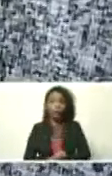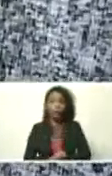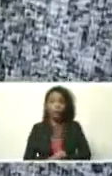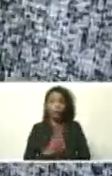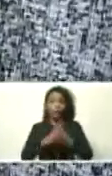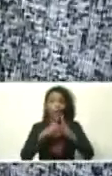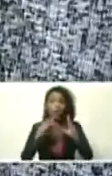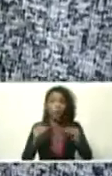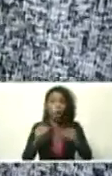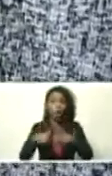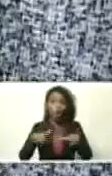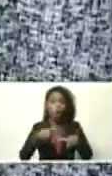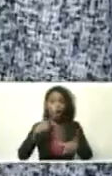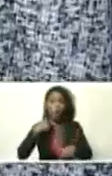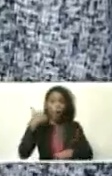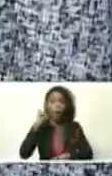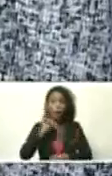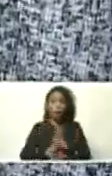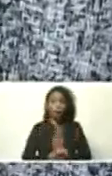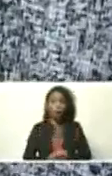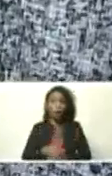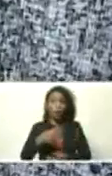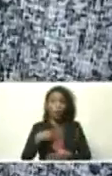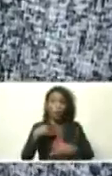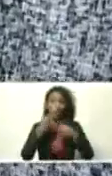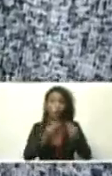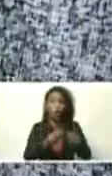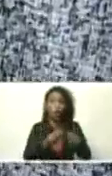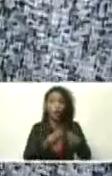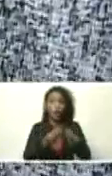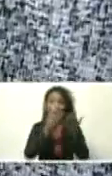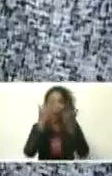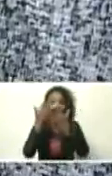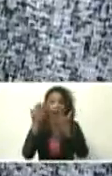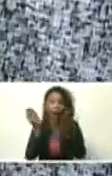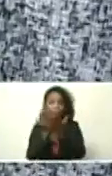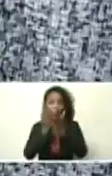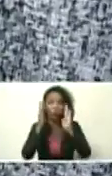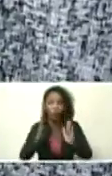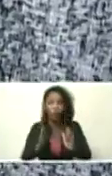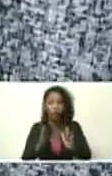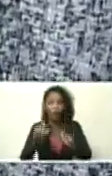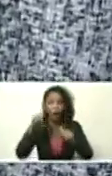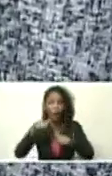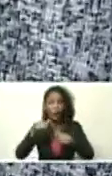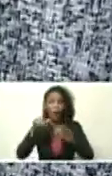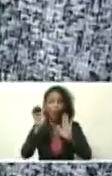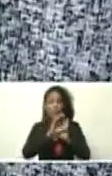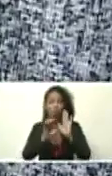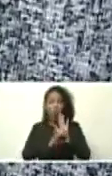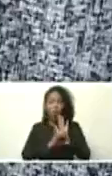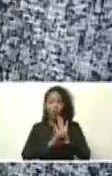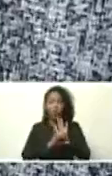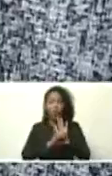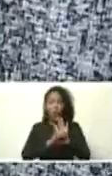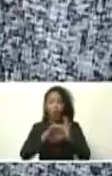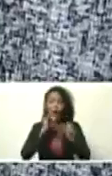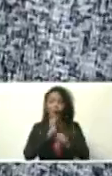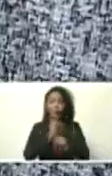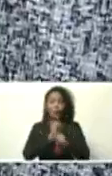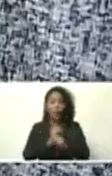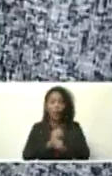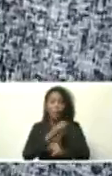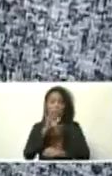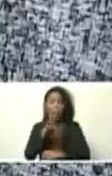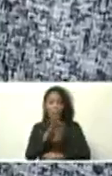todo el espacio que tengo, yo doy alumnas, ahorita tengo un curso online y tengo alrededor de